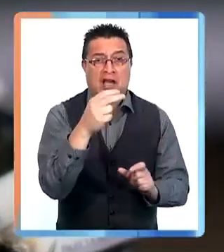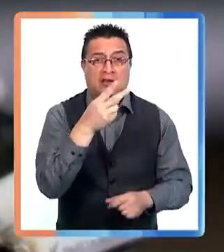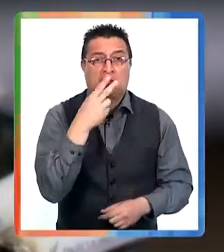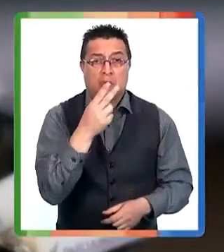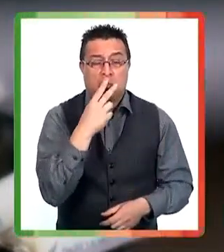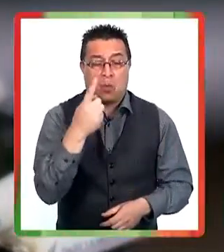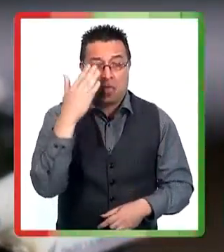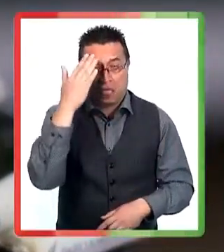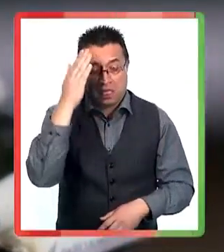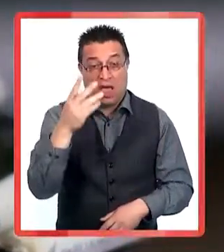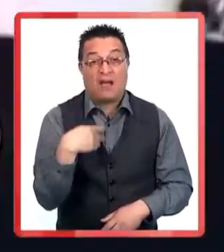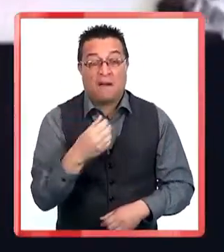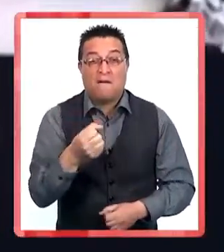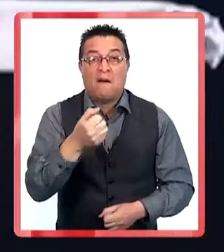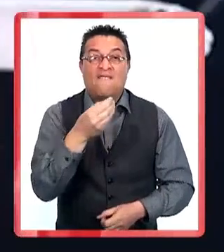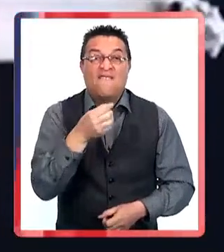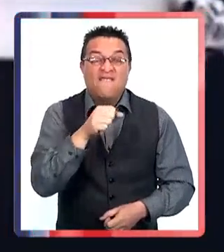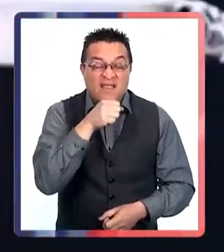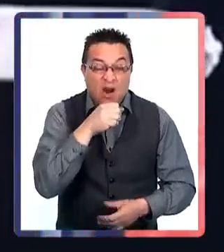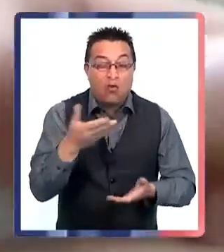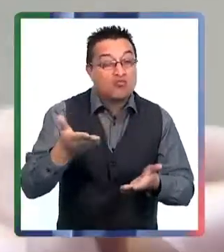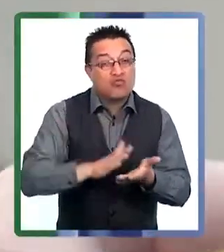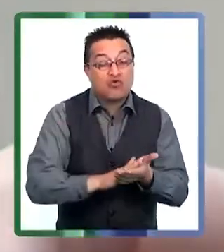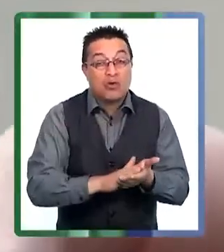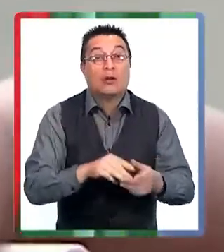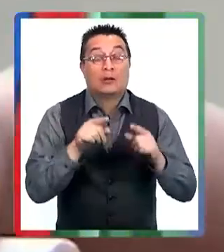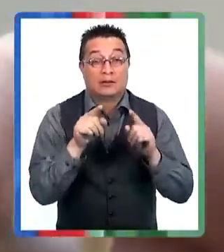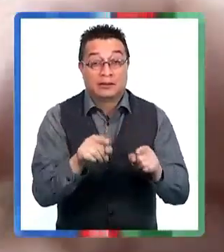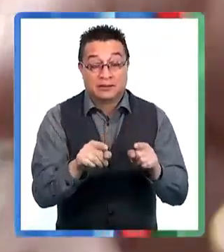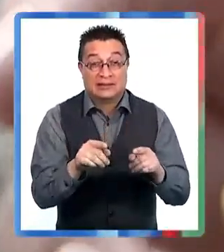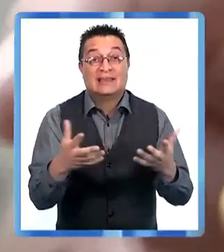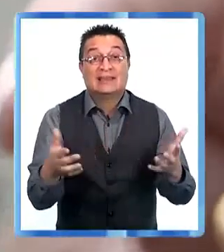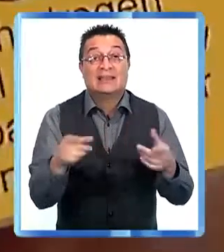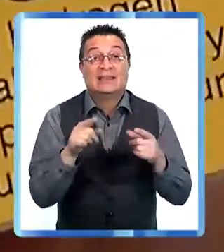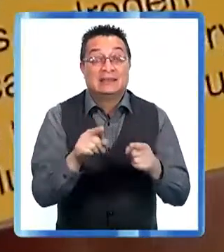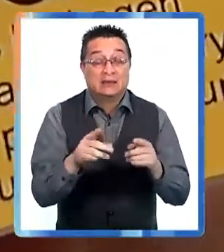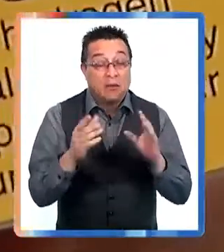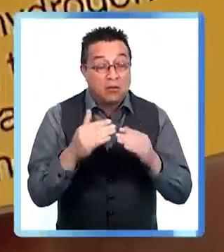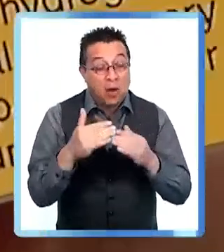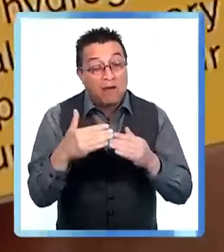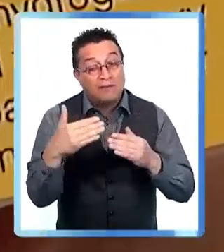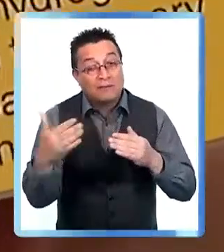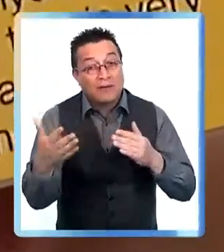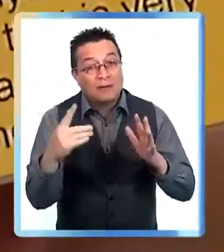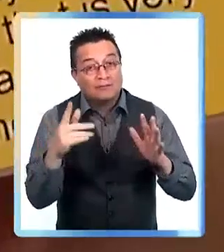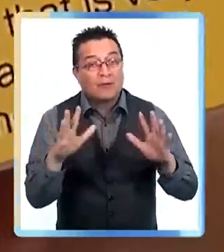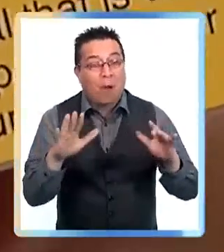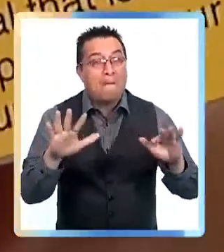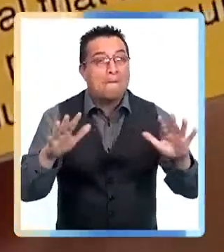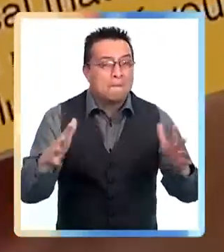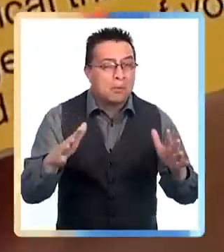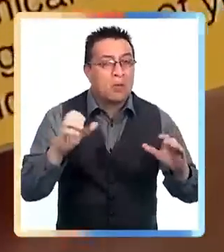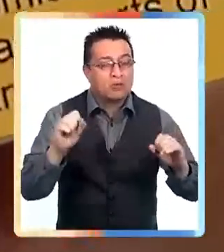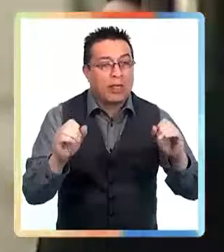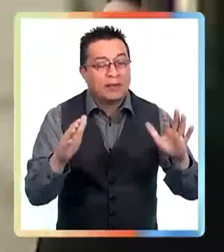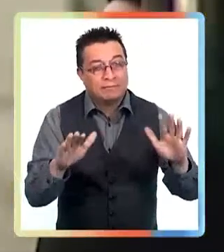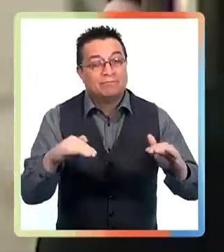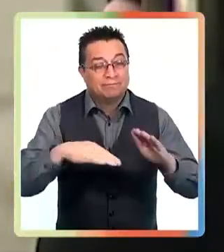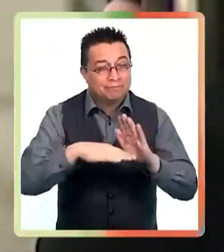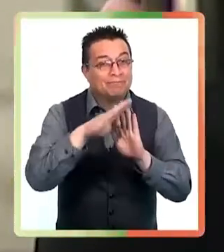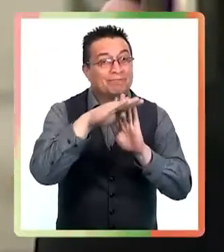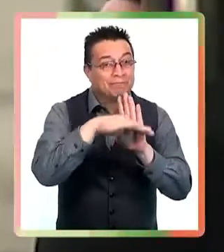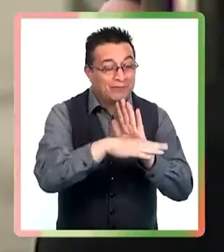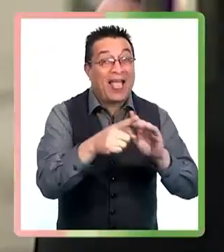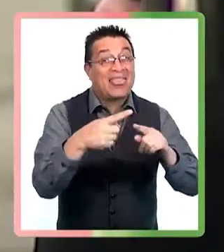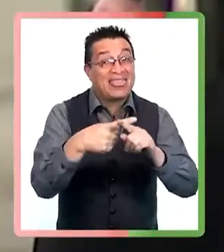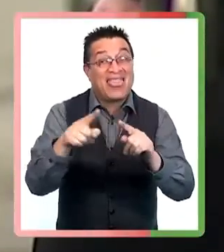vida. Y se murió de viejo, no sé. Bueno, es un outlier, está fuera de la curva, digamos, de probabilidad, ¿no es